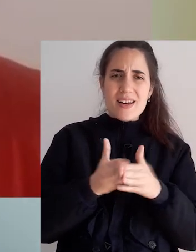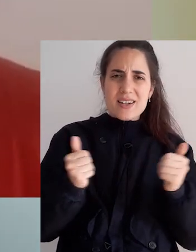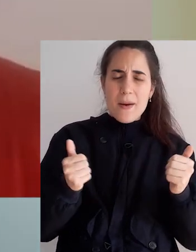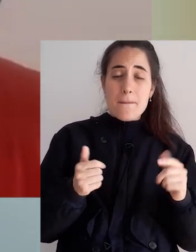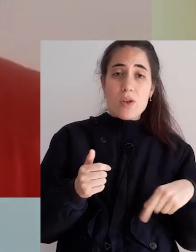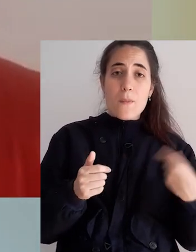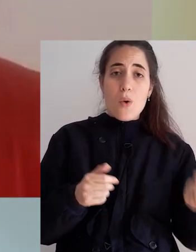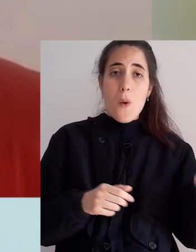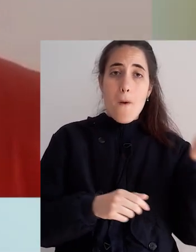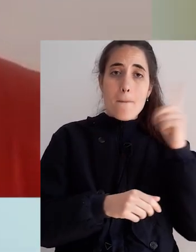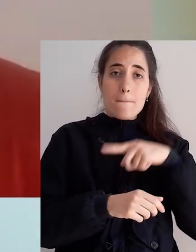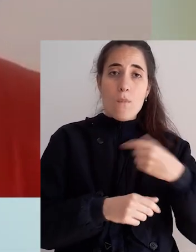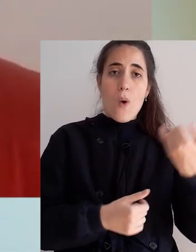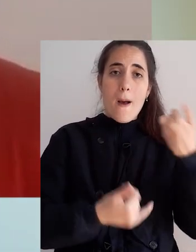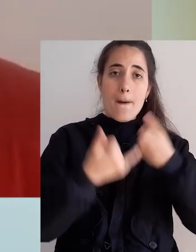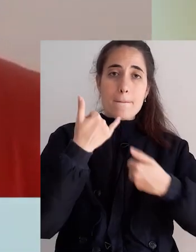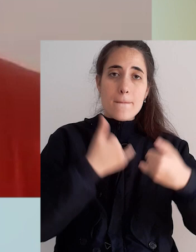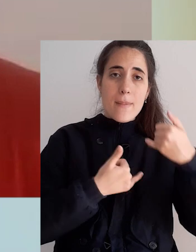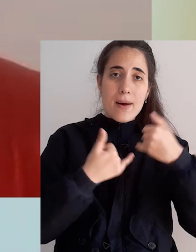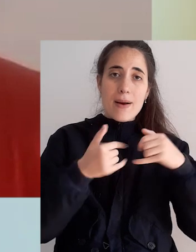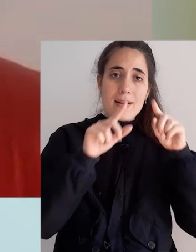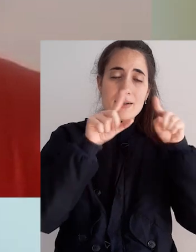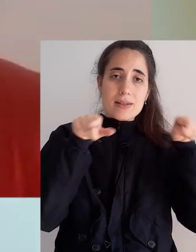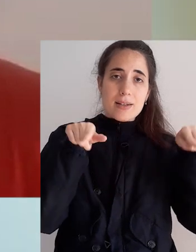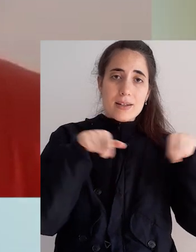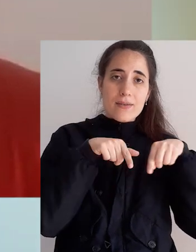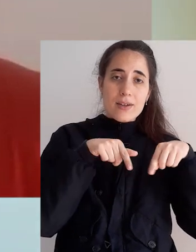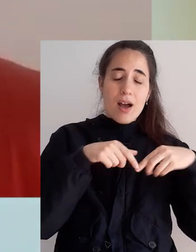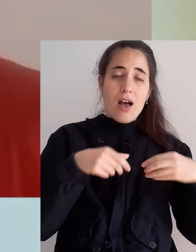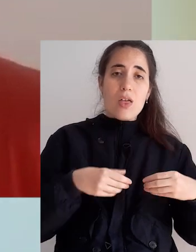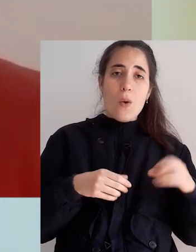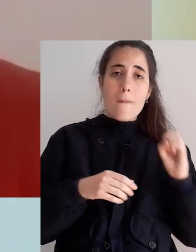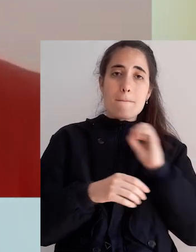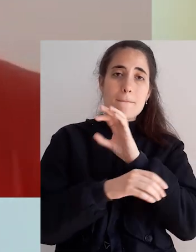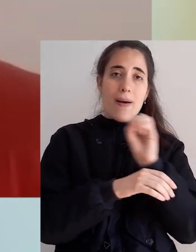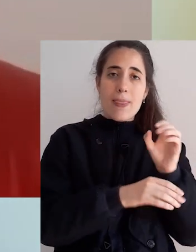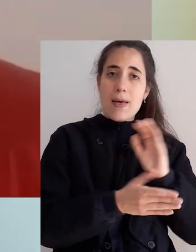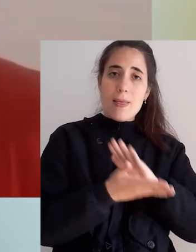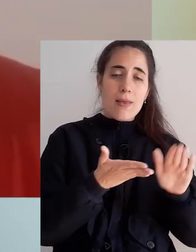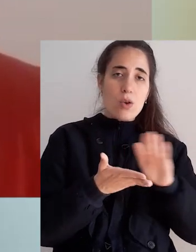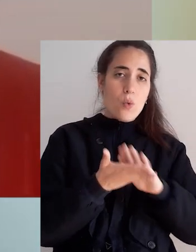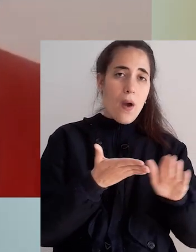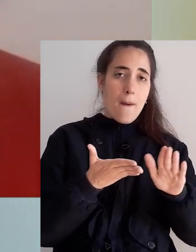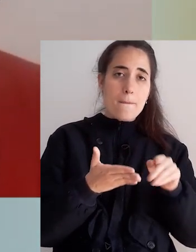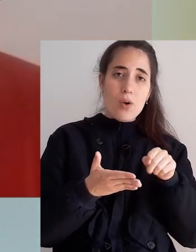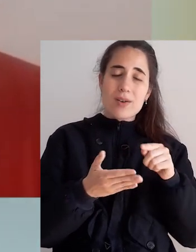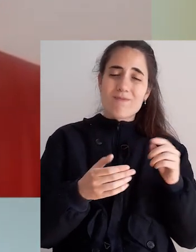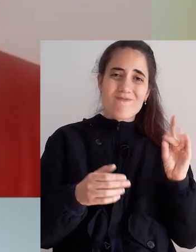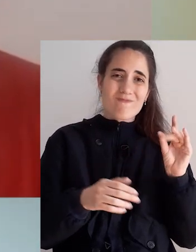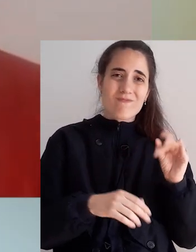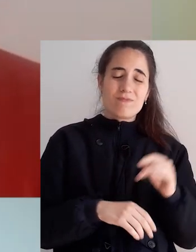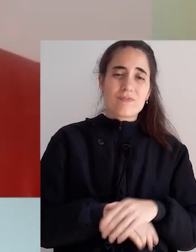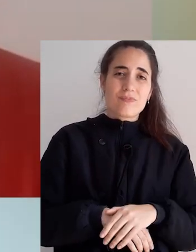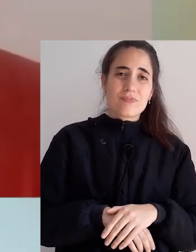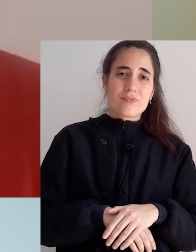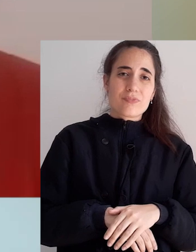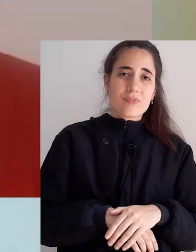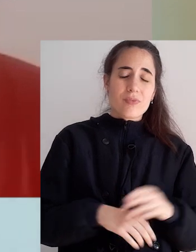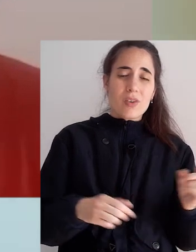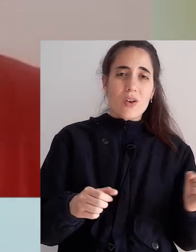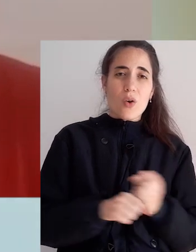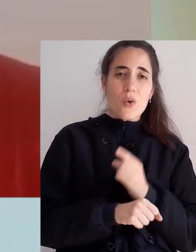Seguro. importa el partido, elijan por propuesta, elijan